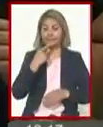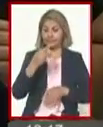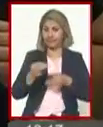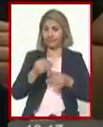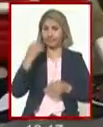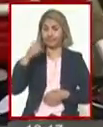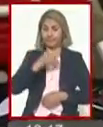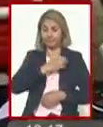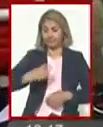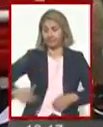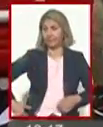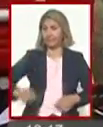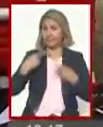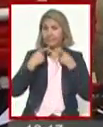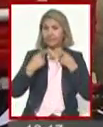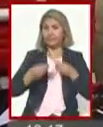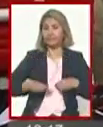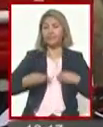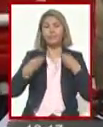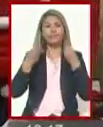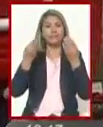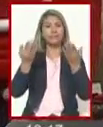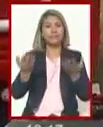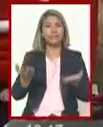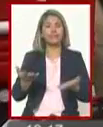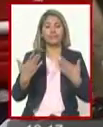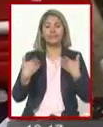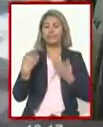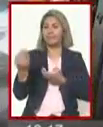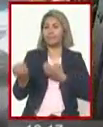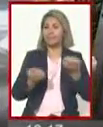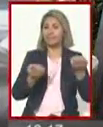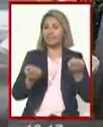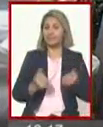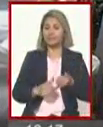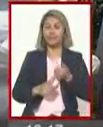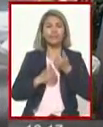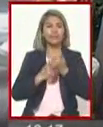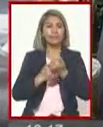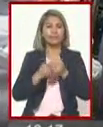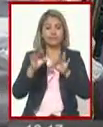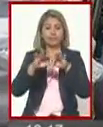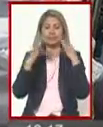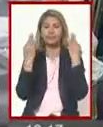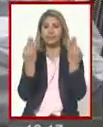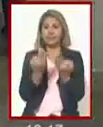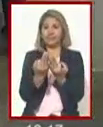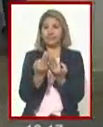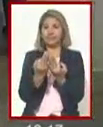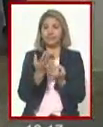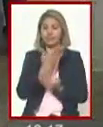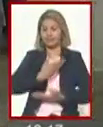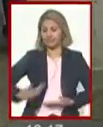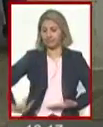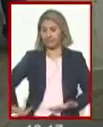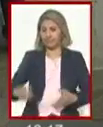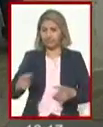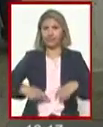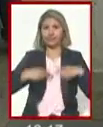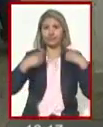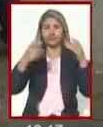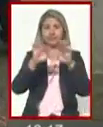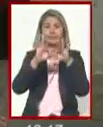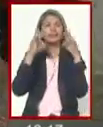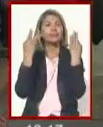que la gobernación también les había ofrecido de que pueda tener un empleo sostenible para la familia. Y nuestro presidente estará entregando